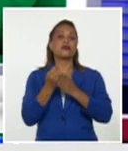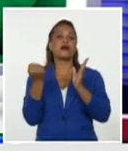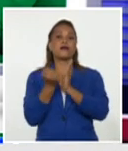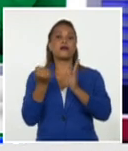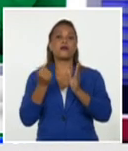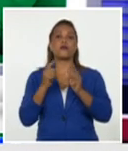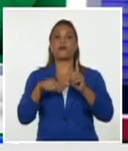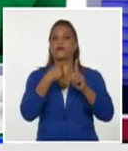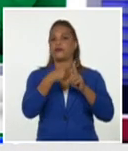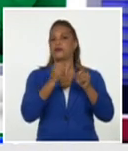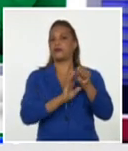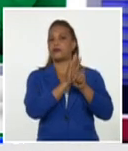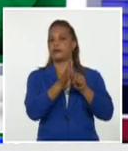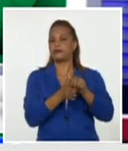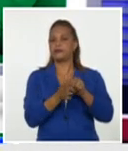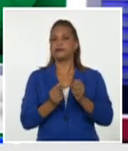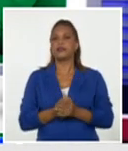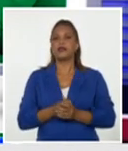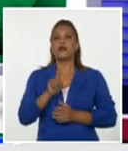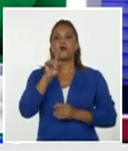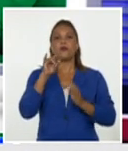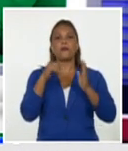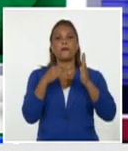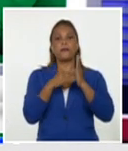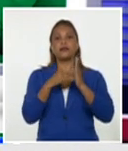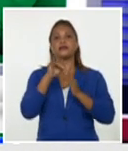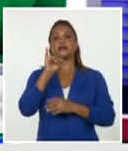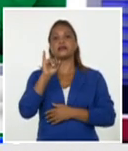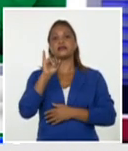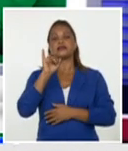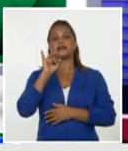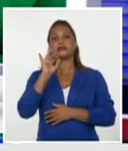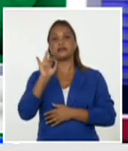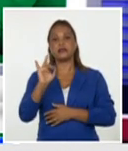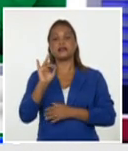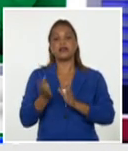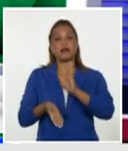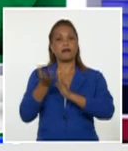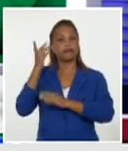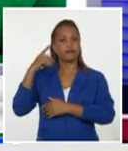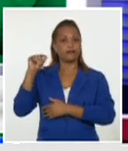estas 1.067 altas, pues ya se acumulan